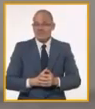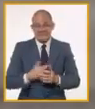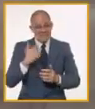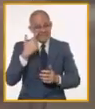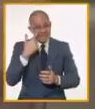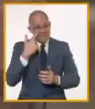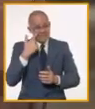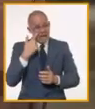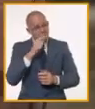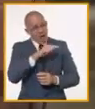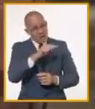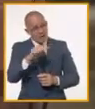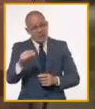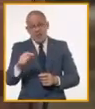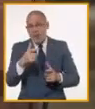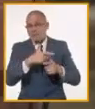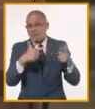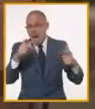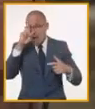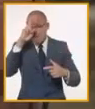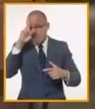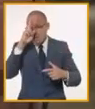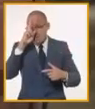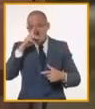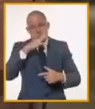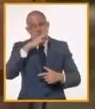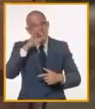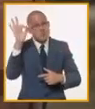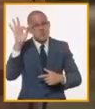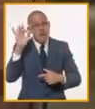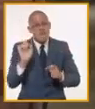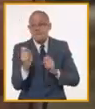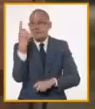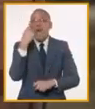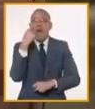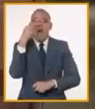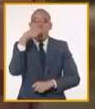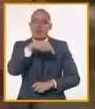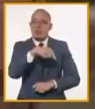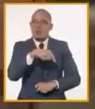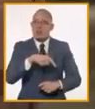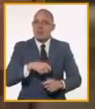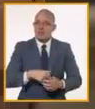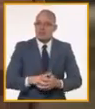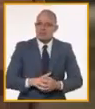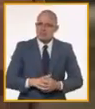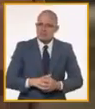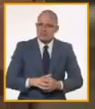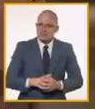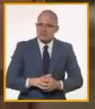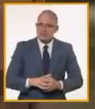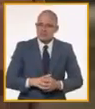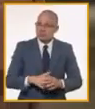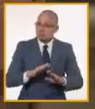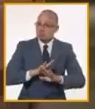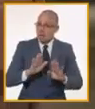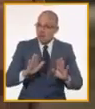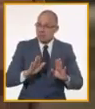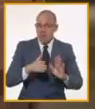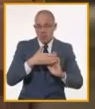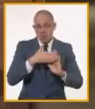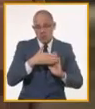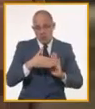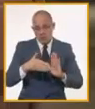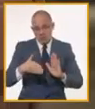lugares veían por primera vez un médico en persona. Al triunfar la